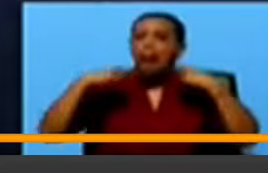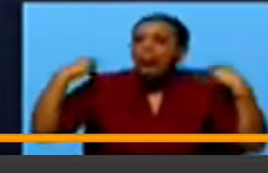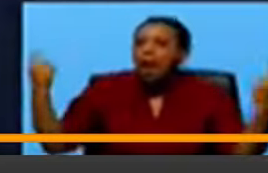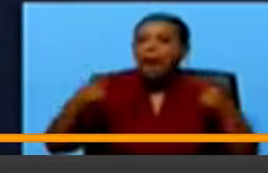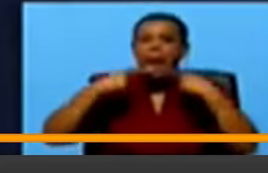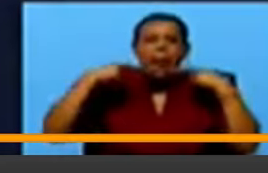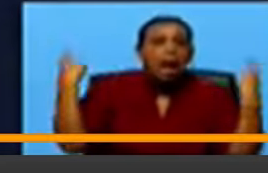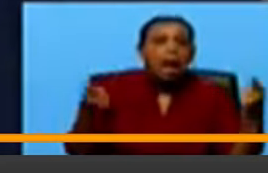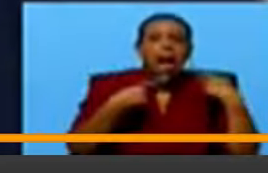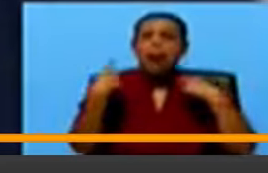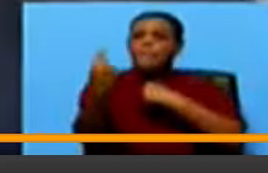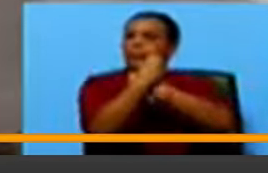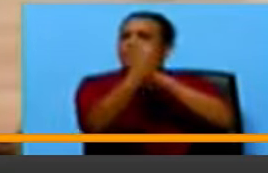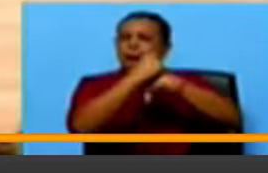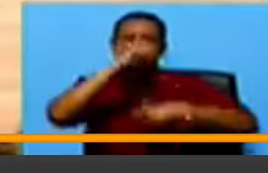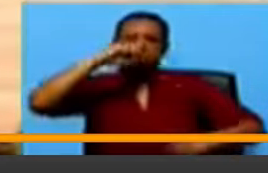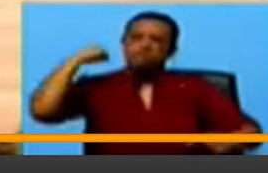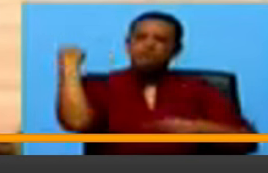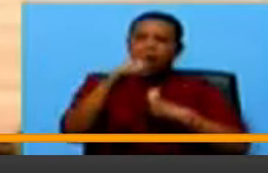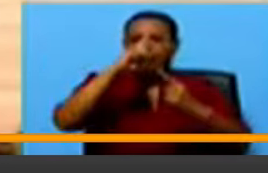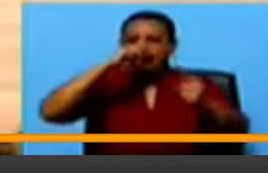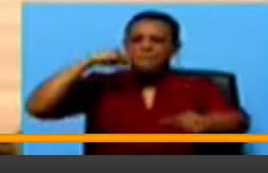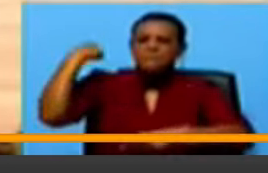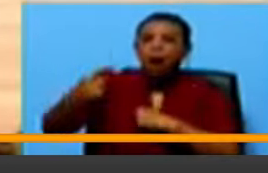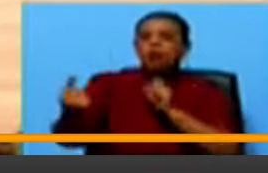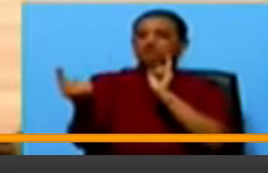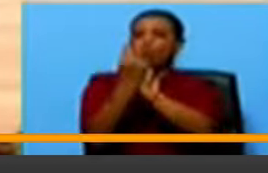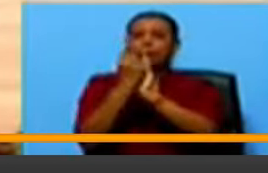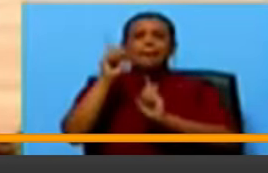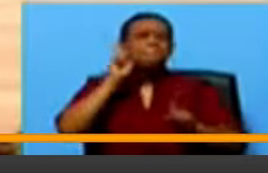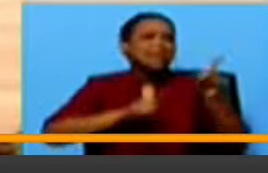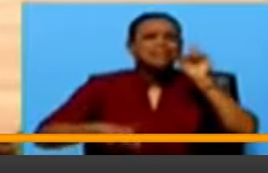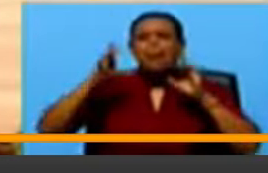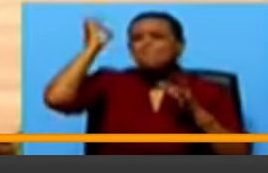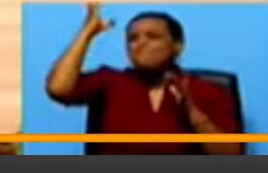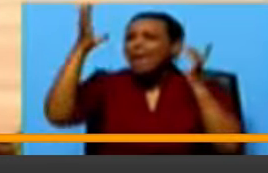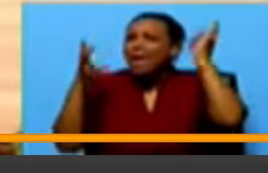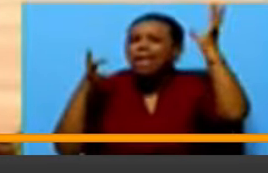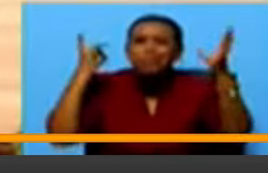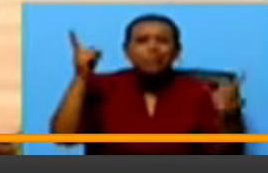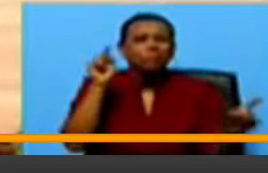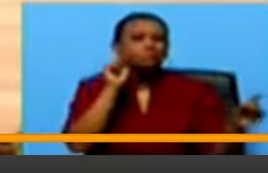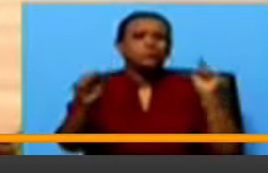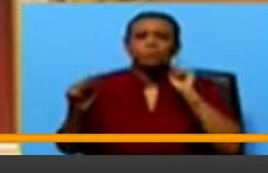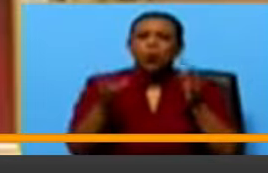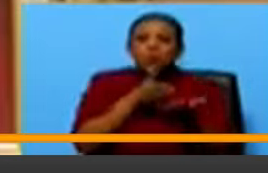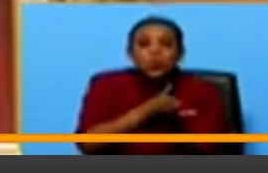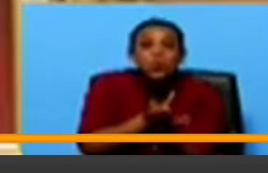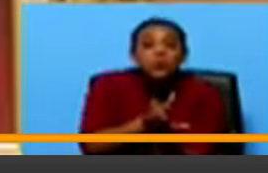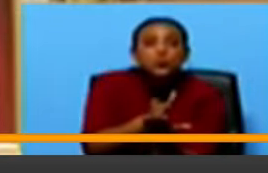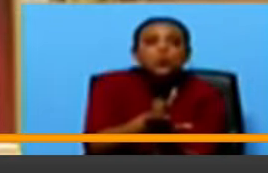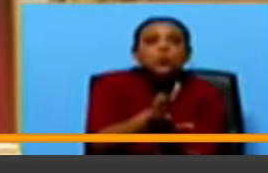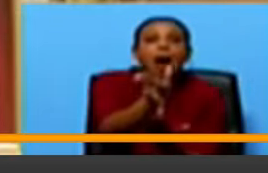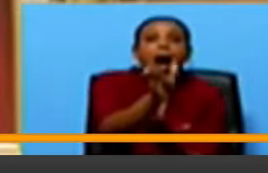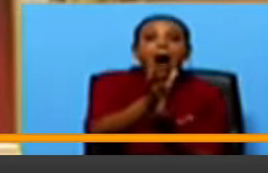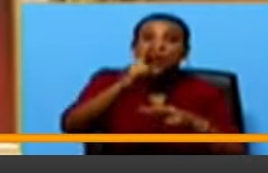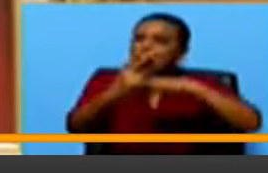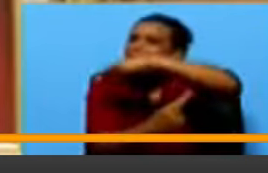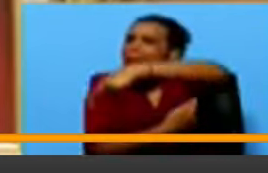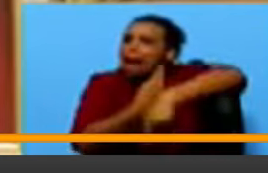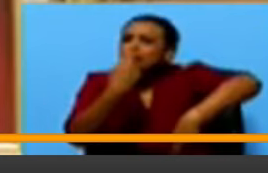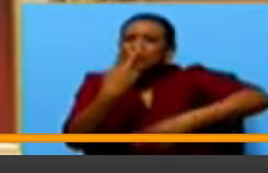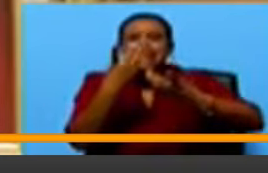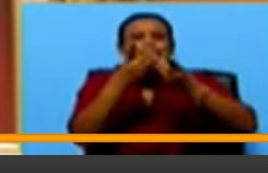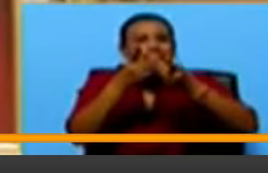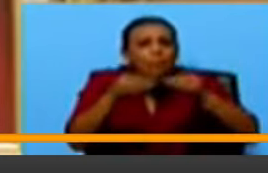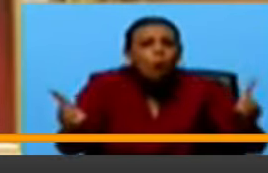acechanzas, amenazas, enfrentando la mentira, le abrió camino a una revolución